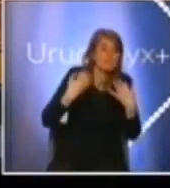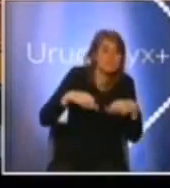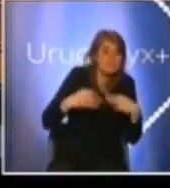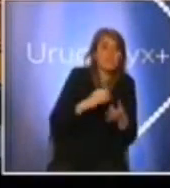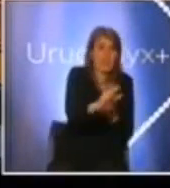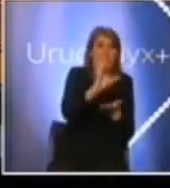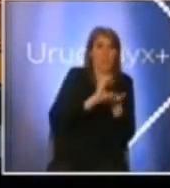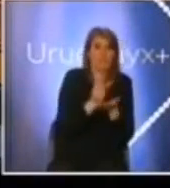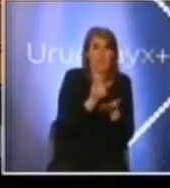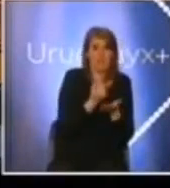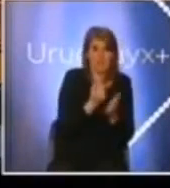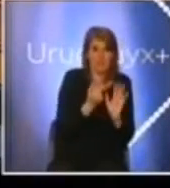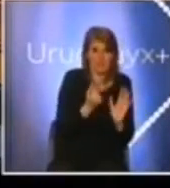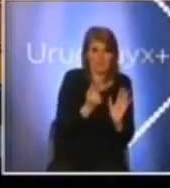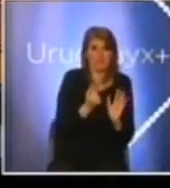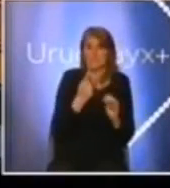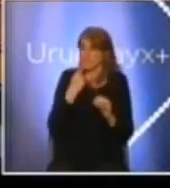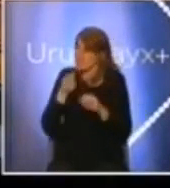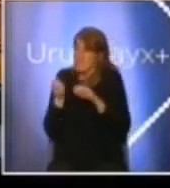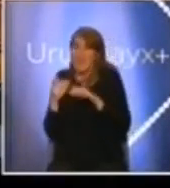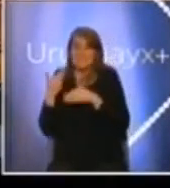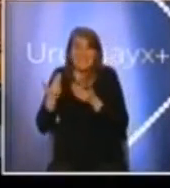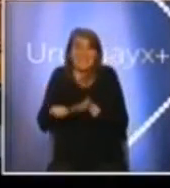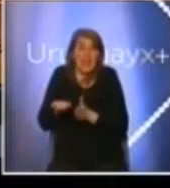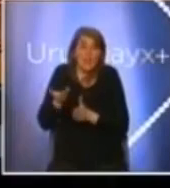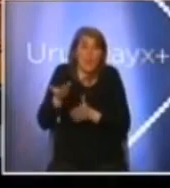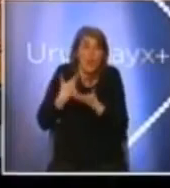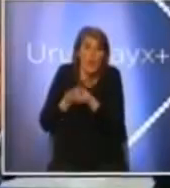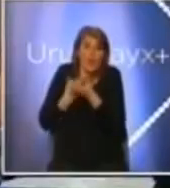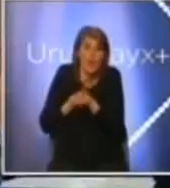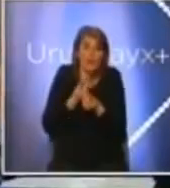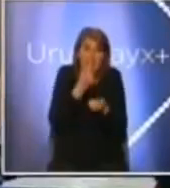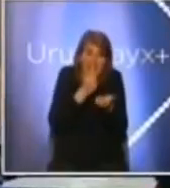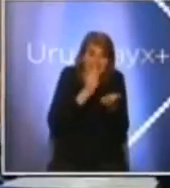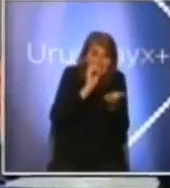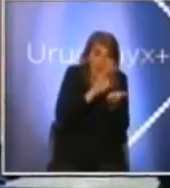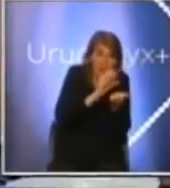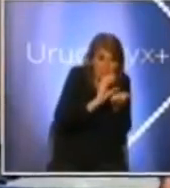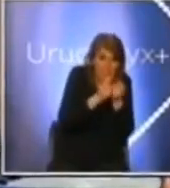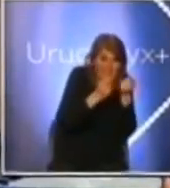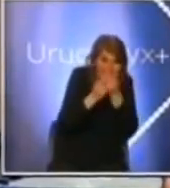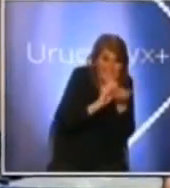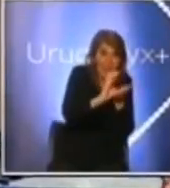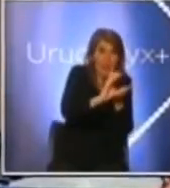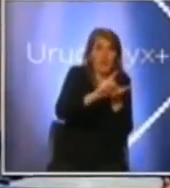estamos proponiendo en la aceleradora, el dinero invertido se transformará en